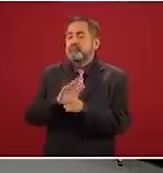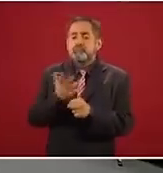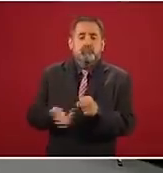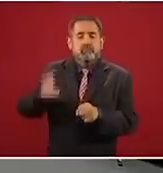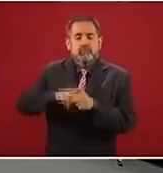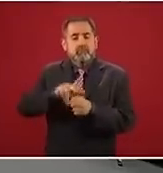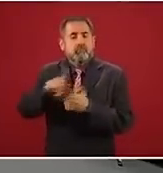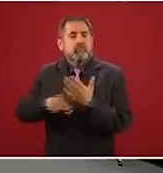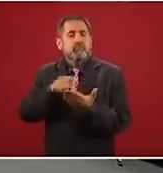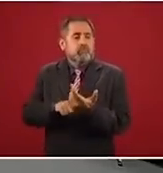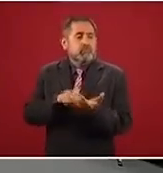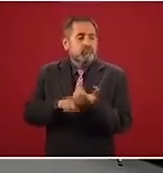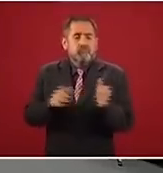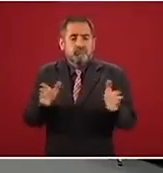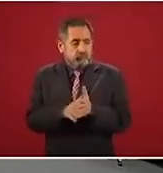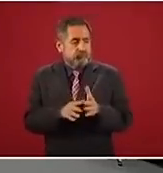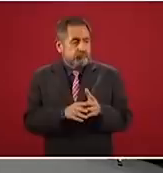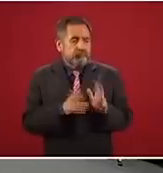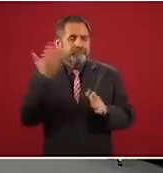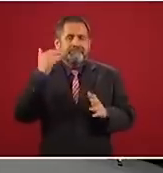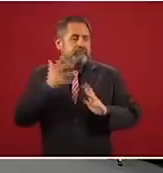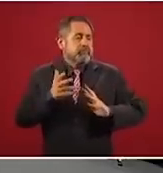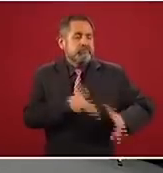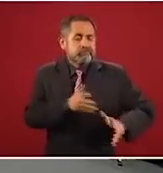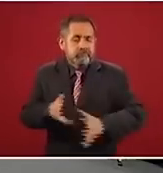y hospitales que quedaron inconclusos.